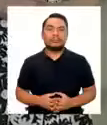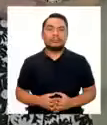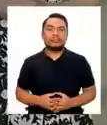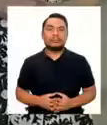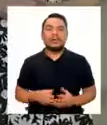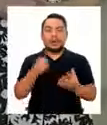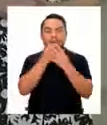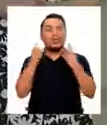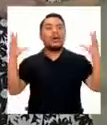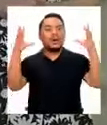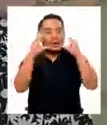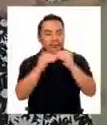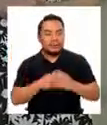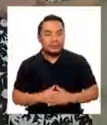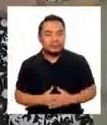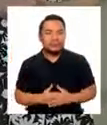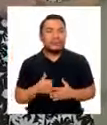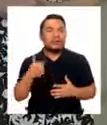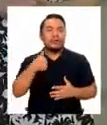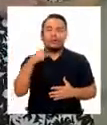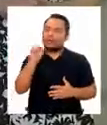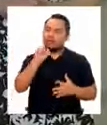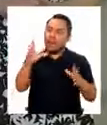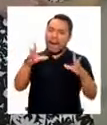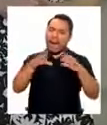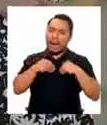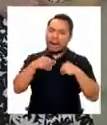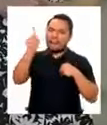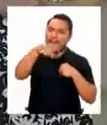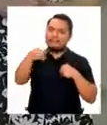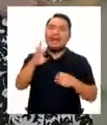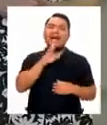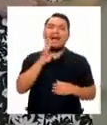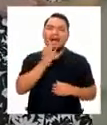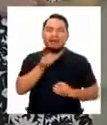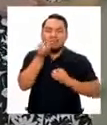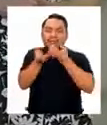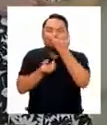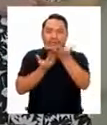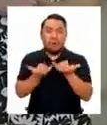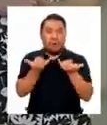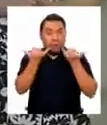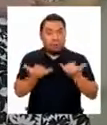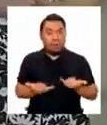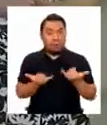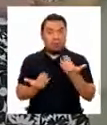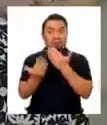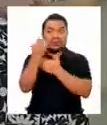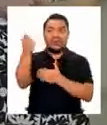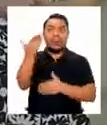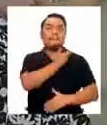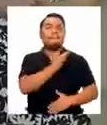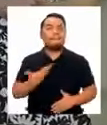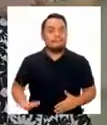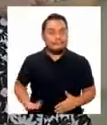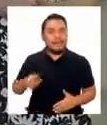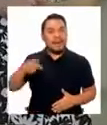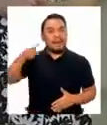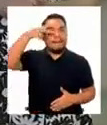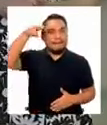Buenas noches. Rechazo enérgicamente las expresiones formuladas hoy por el presidente de